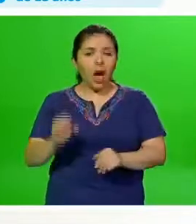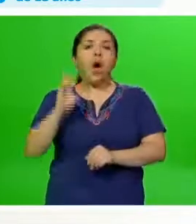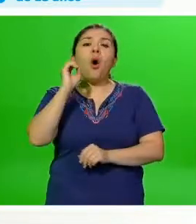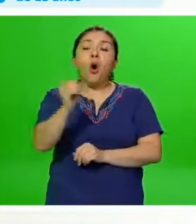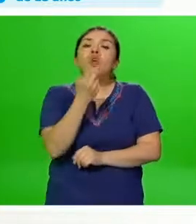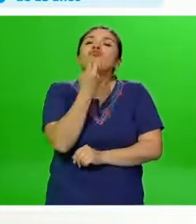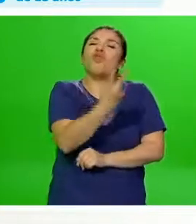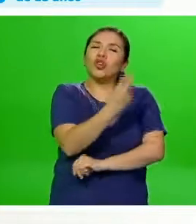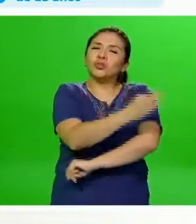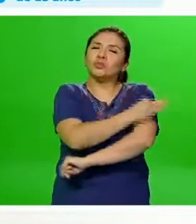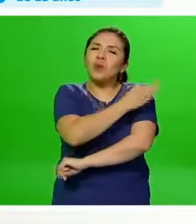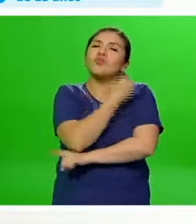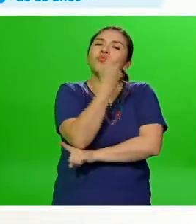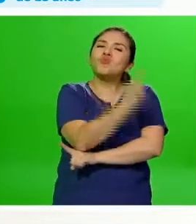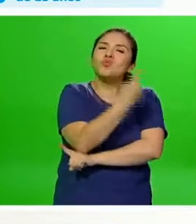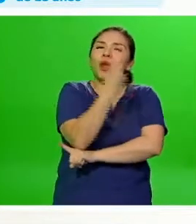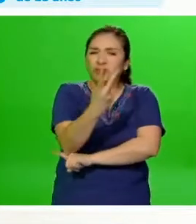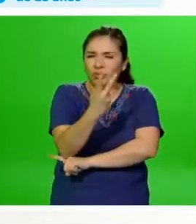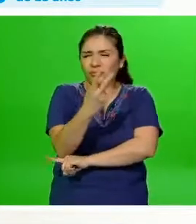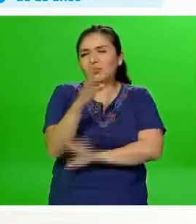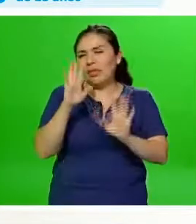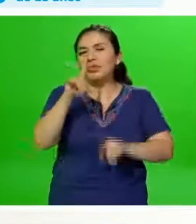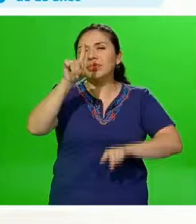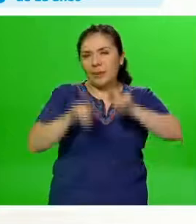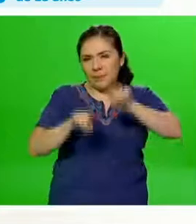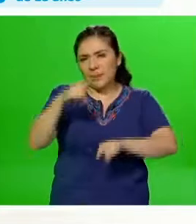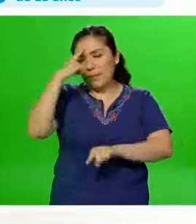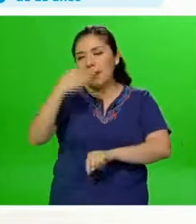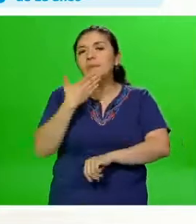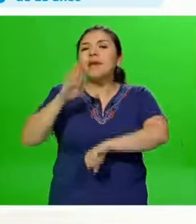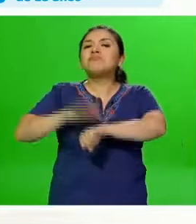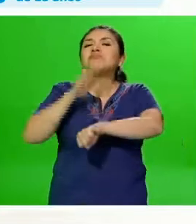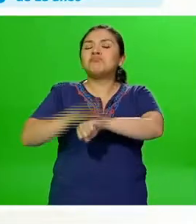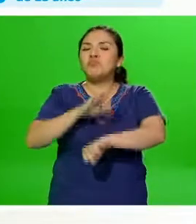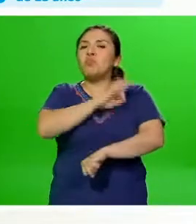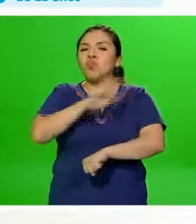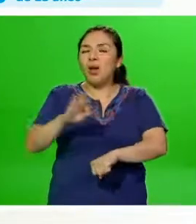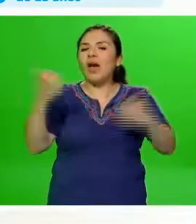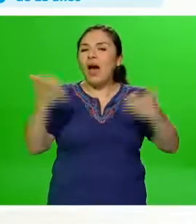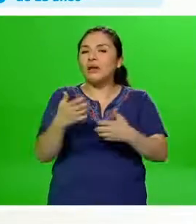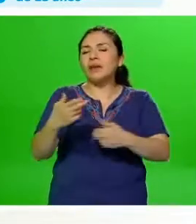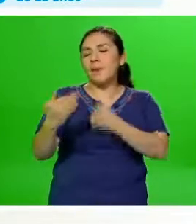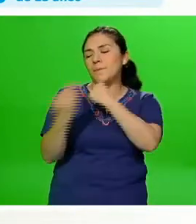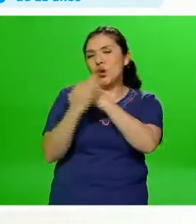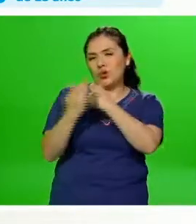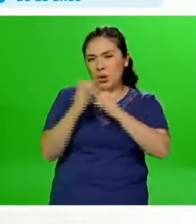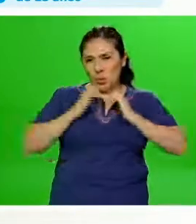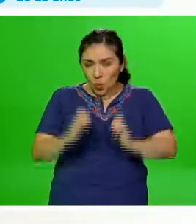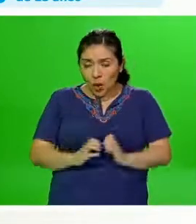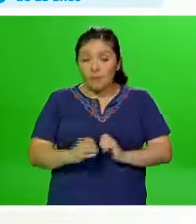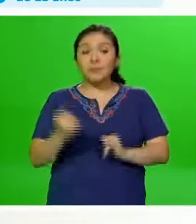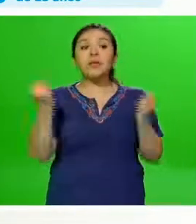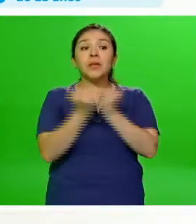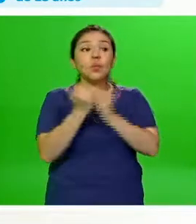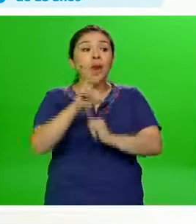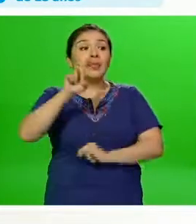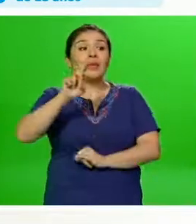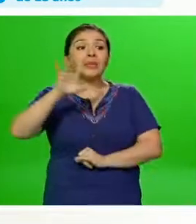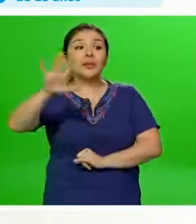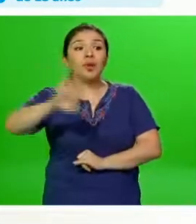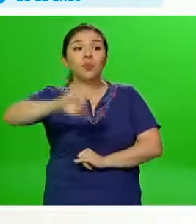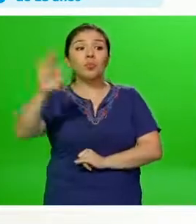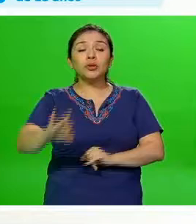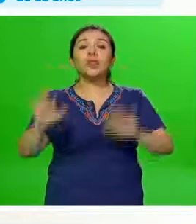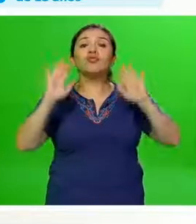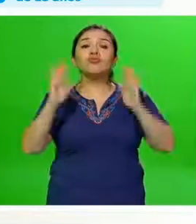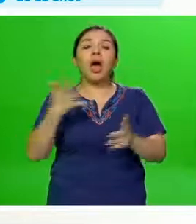requiere solamente una dosis para poder lograr la efectividad mencionada por el fabricante. Así también un 35% ha